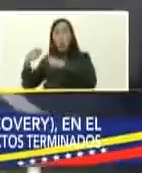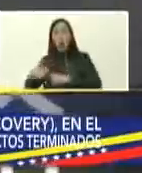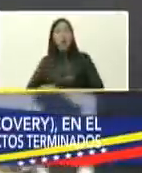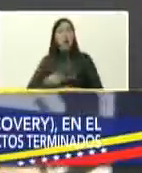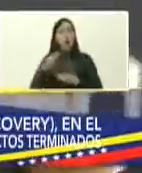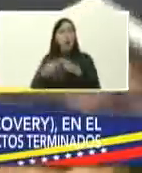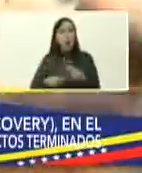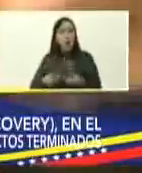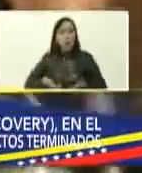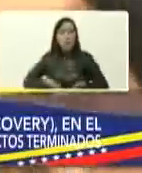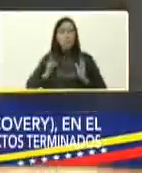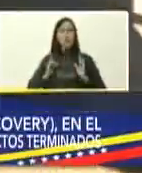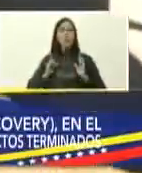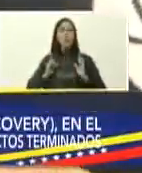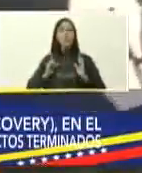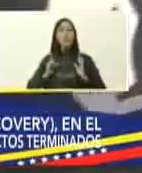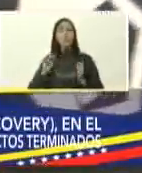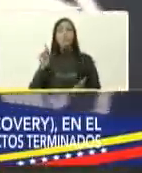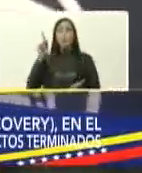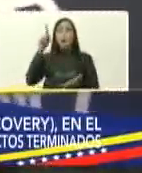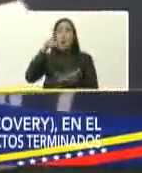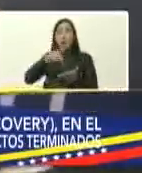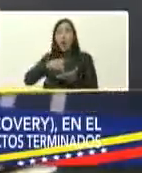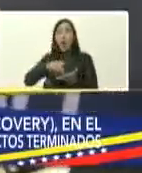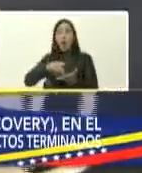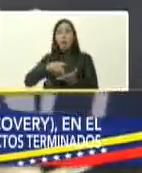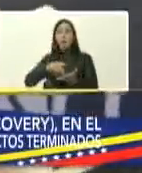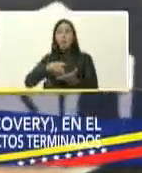posibilidad de llegar y